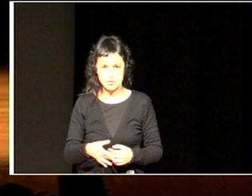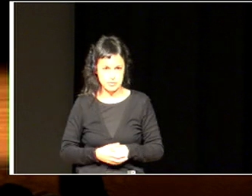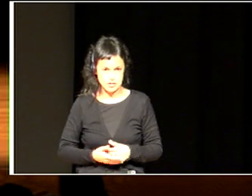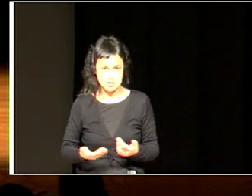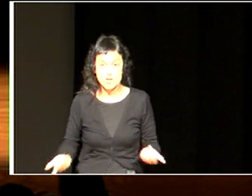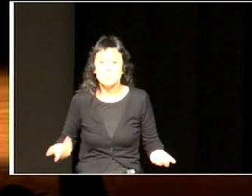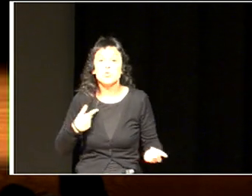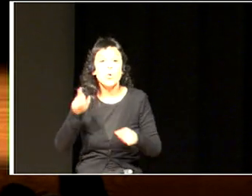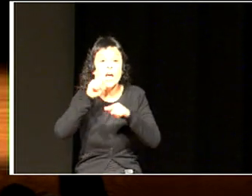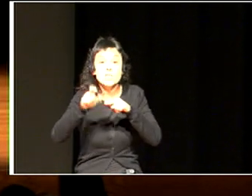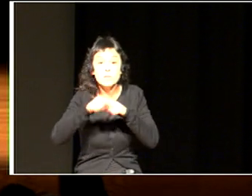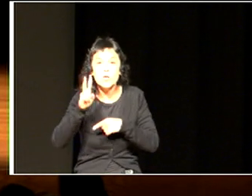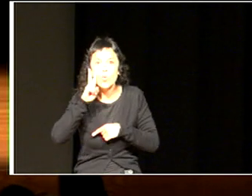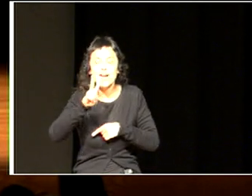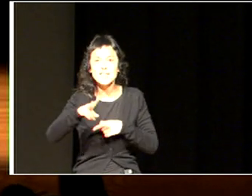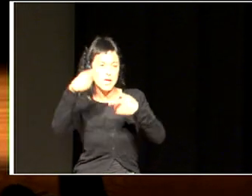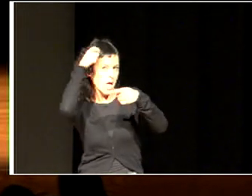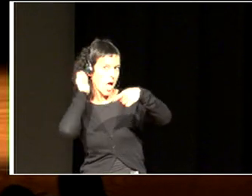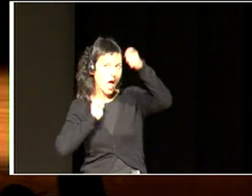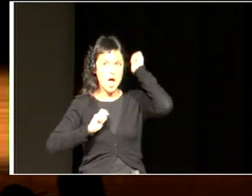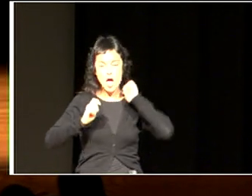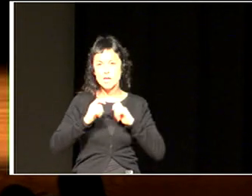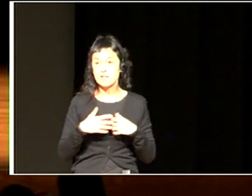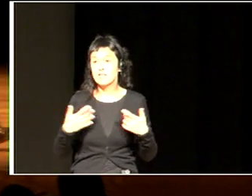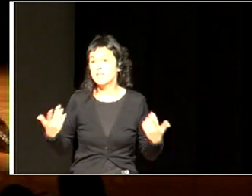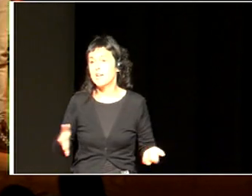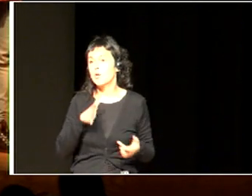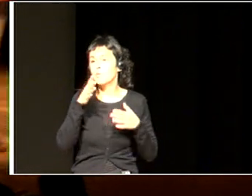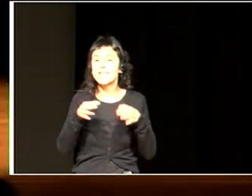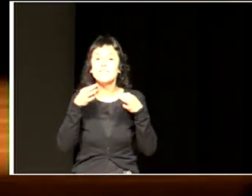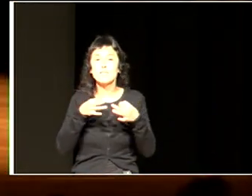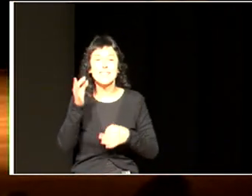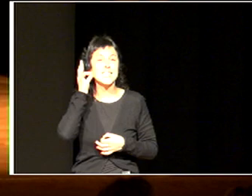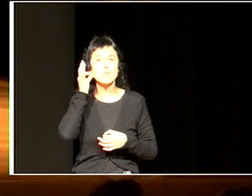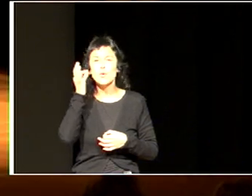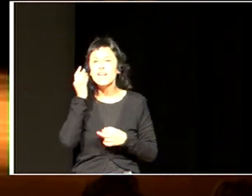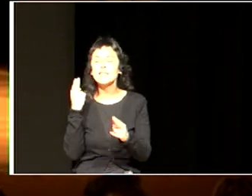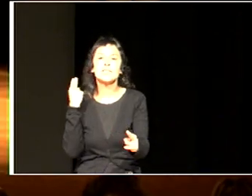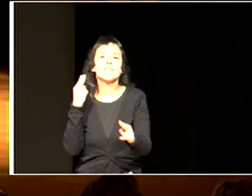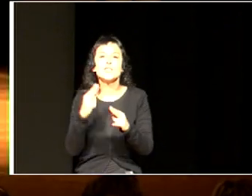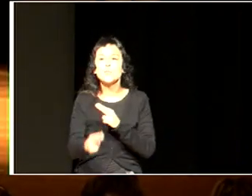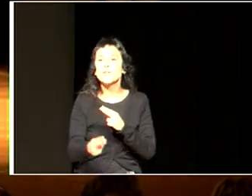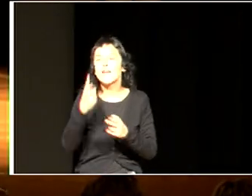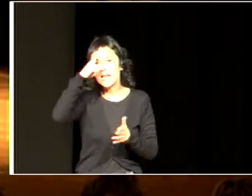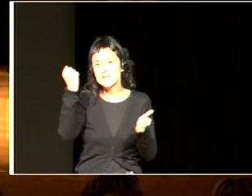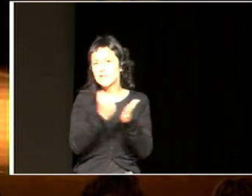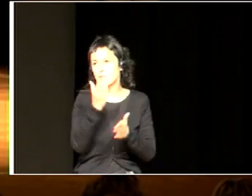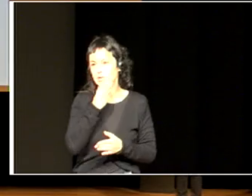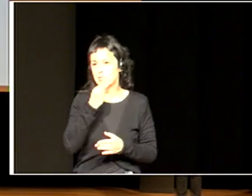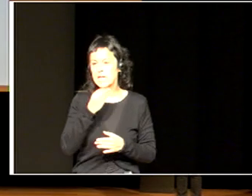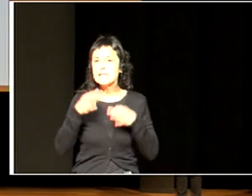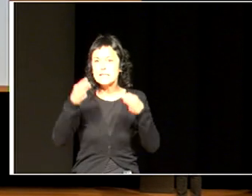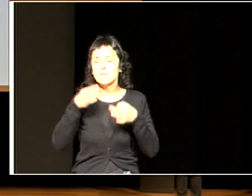claro porque continuamente las mujeres tenemos que responder al estereotipo de belleza es decir continuamente tenemos que vivir pensando en la mirada